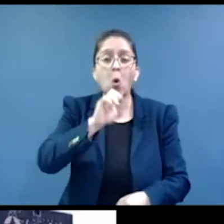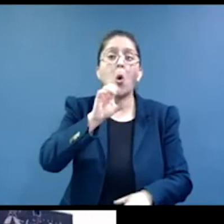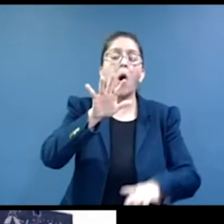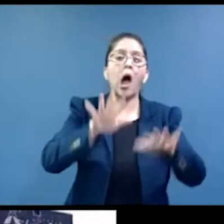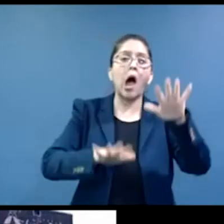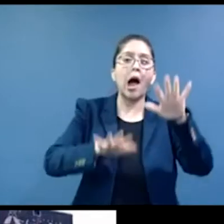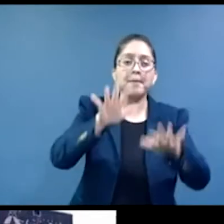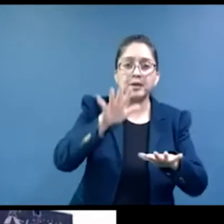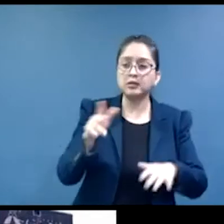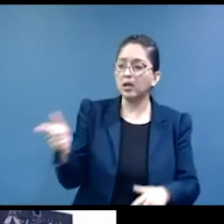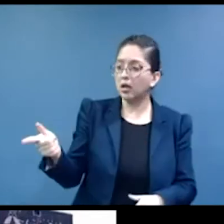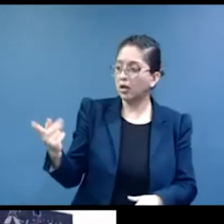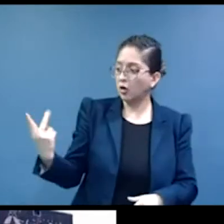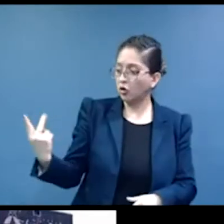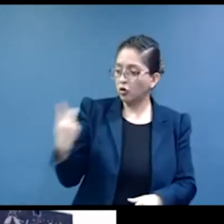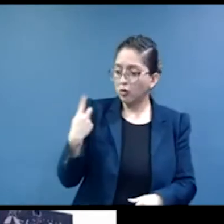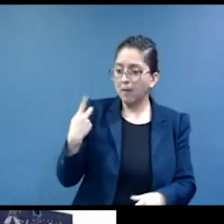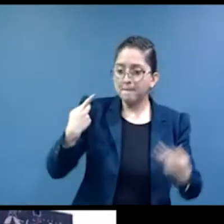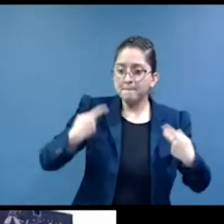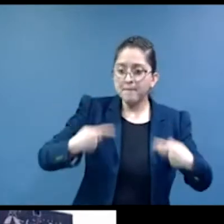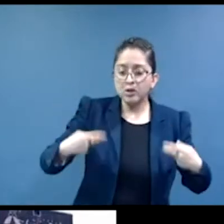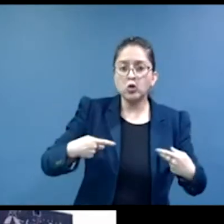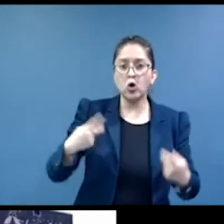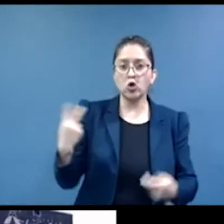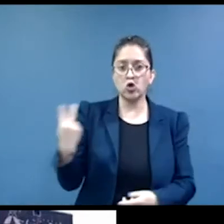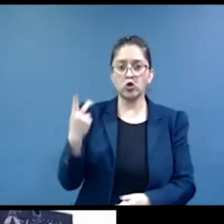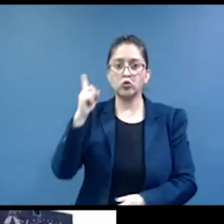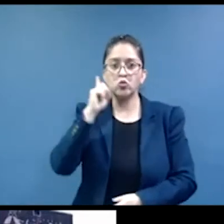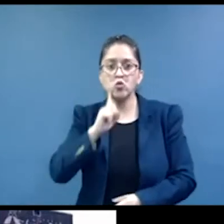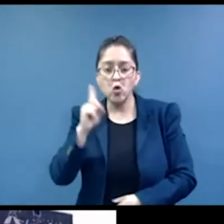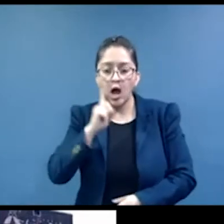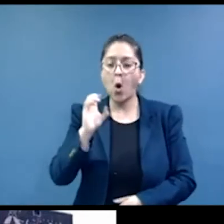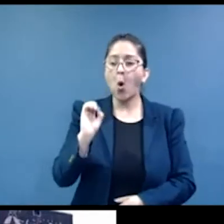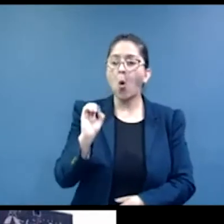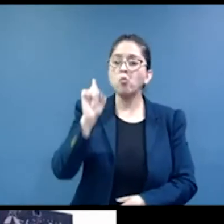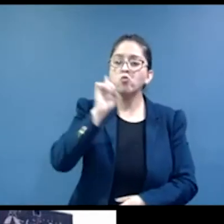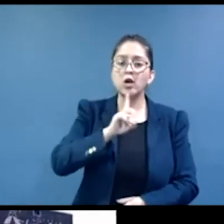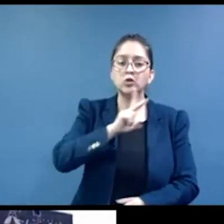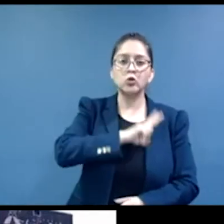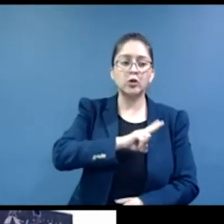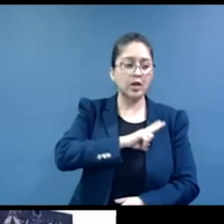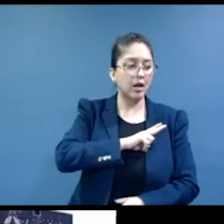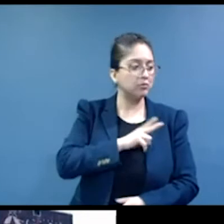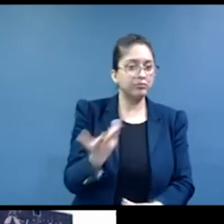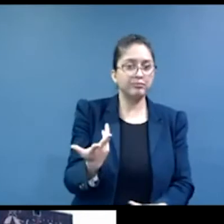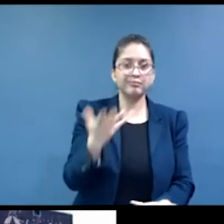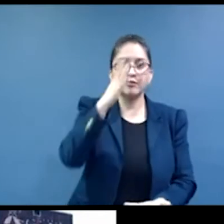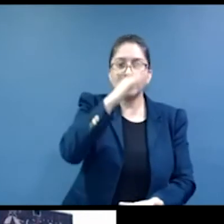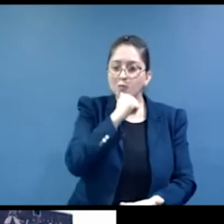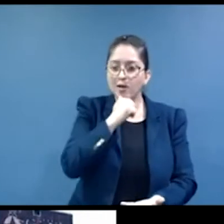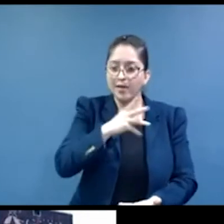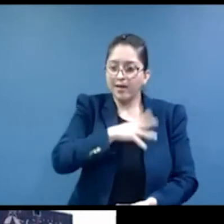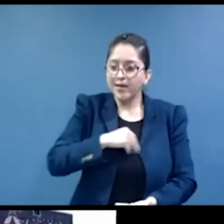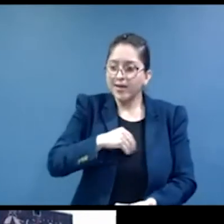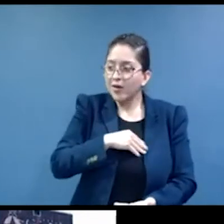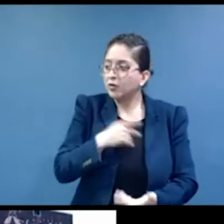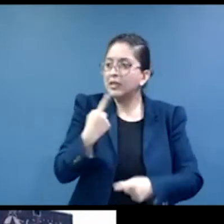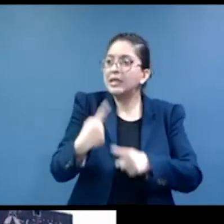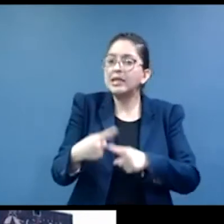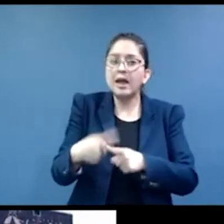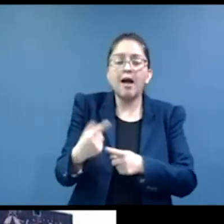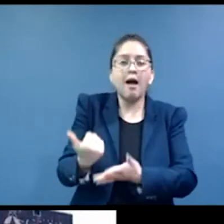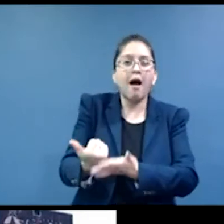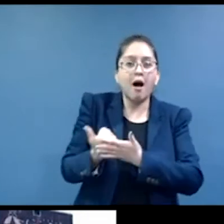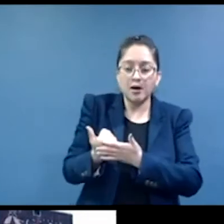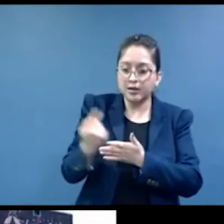las parejas del mismo sexo o las personas solas, ¿no? La definición esta de infertilidad que ya dio la doctora Lourdes de una